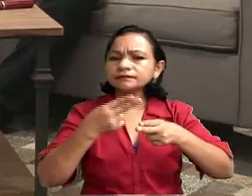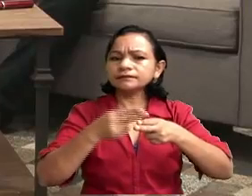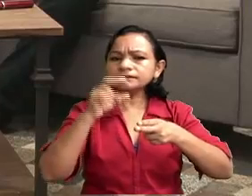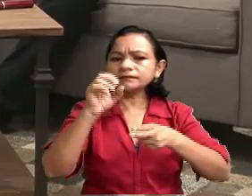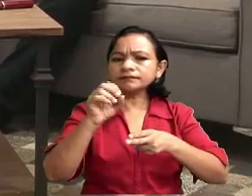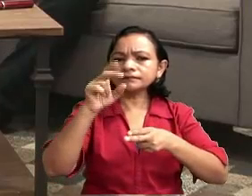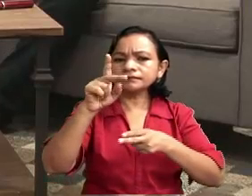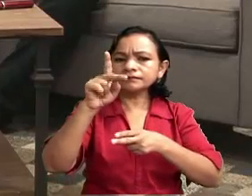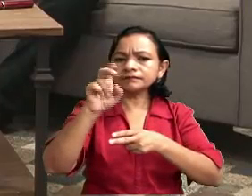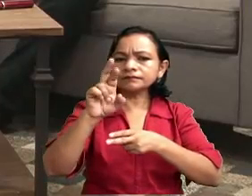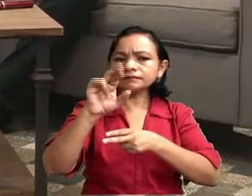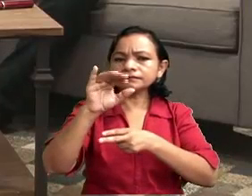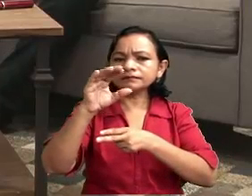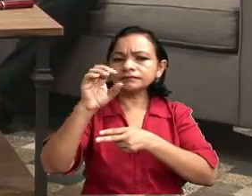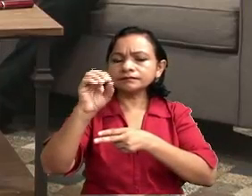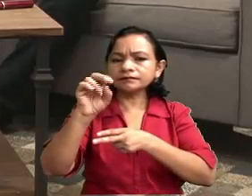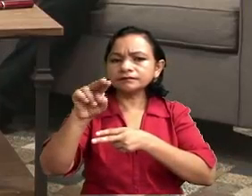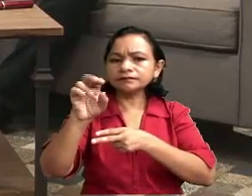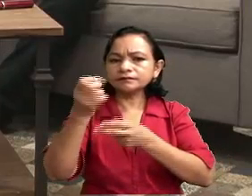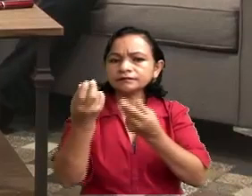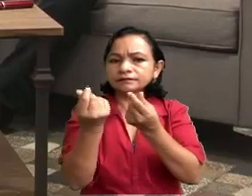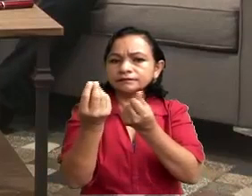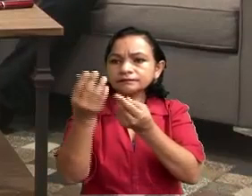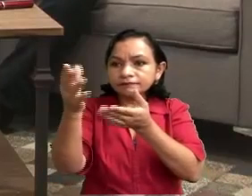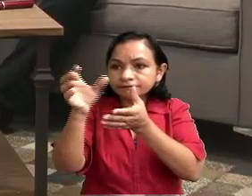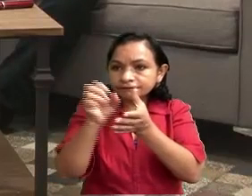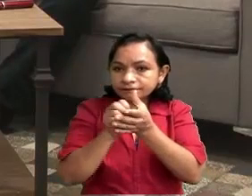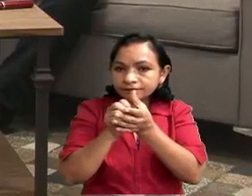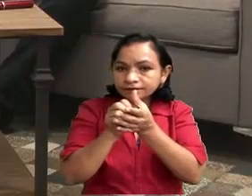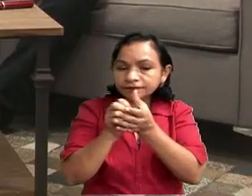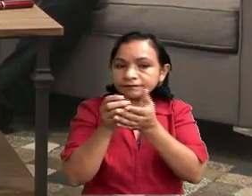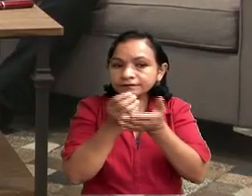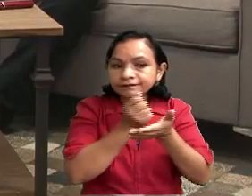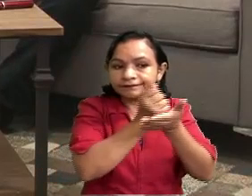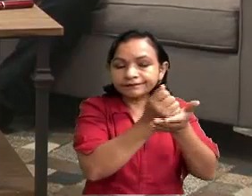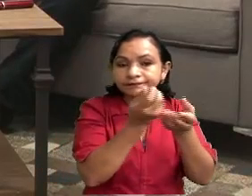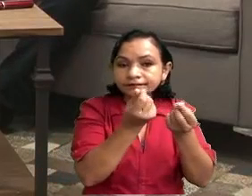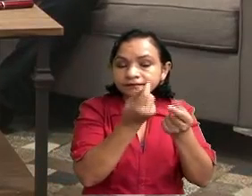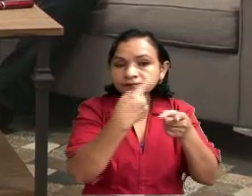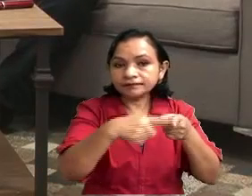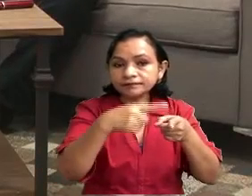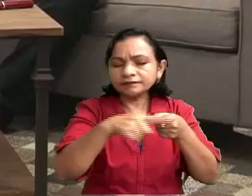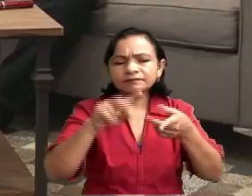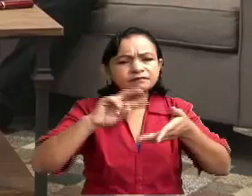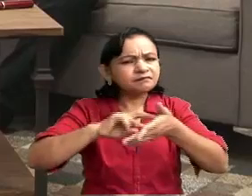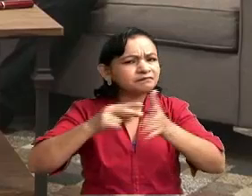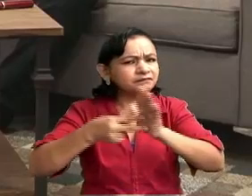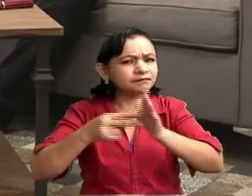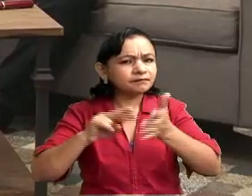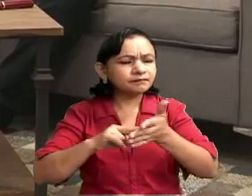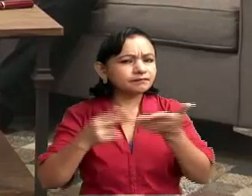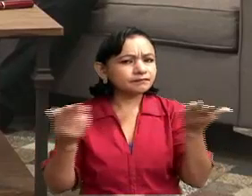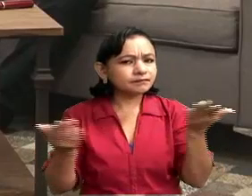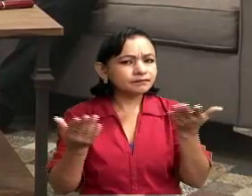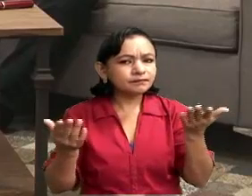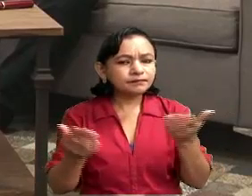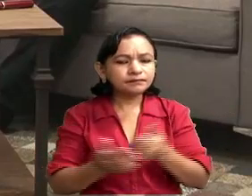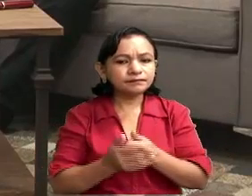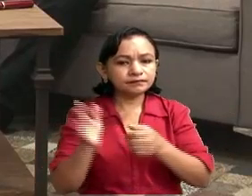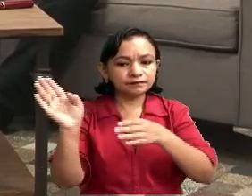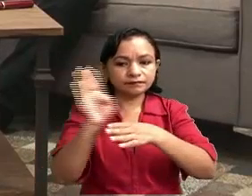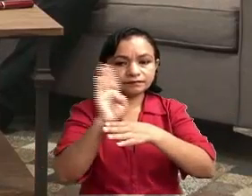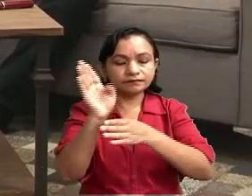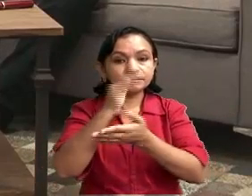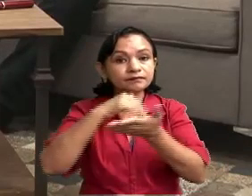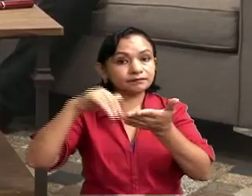operaciones monetarias de absorción e inyección de liquidez. ¿En qué consiste esto? Okay, estos sí, son favor. El Banco